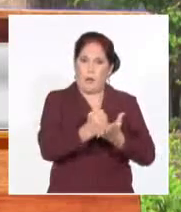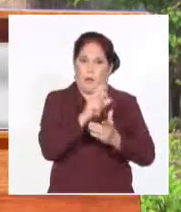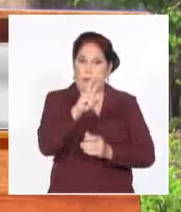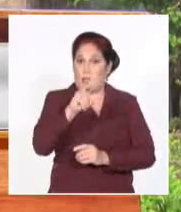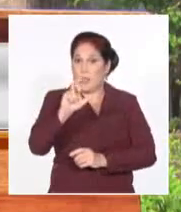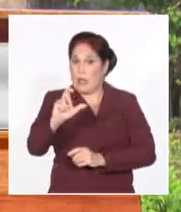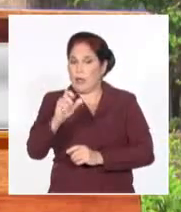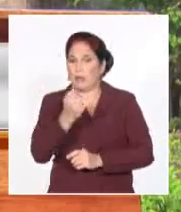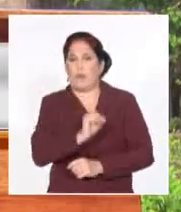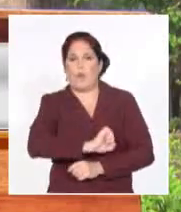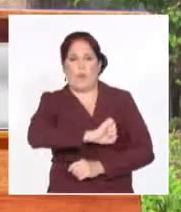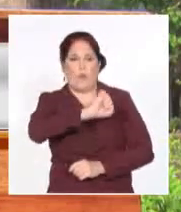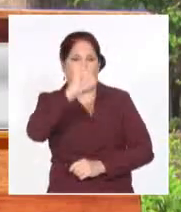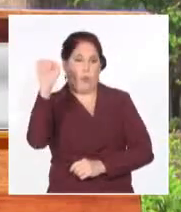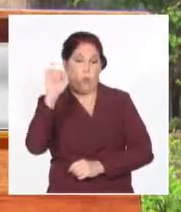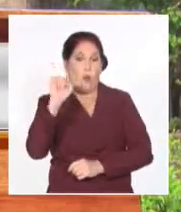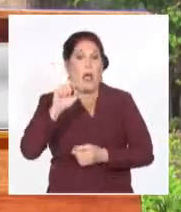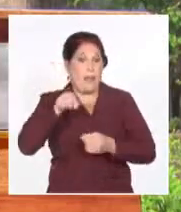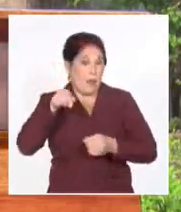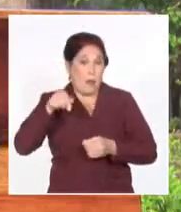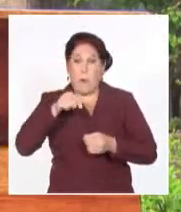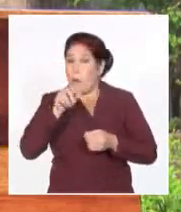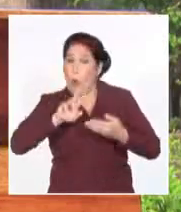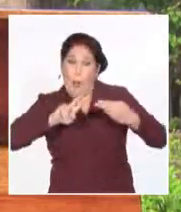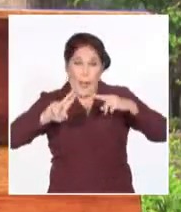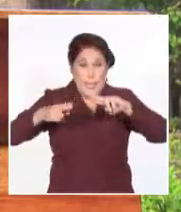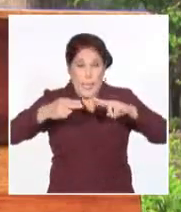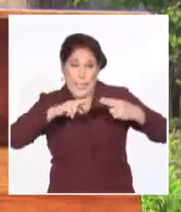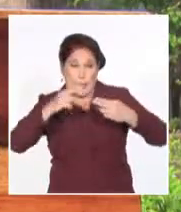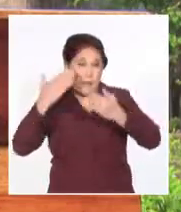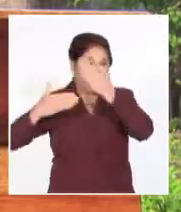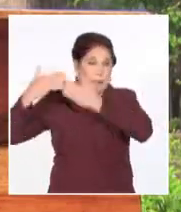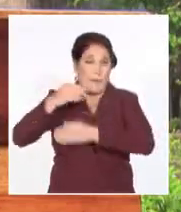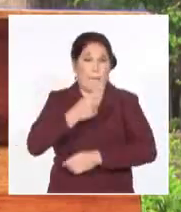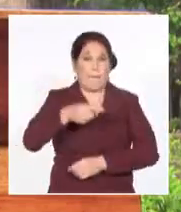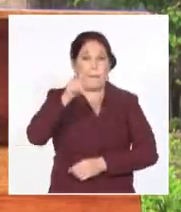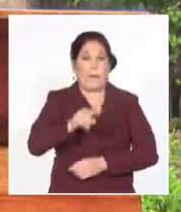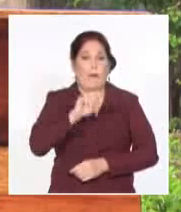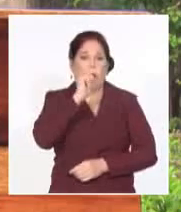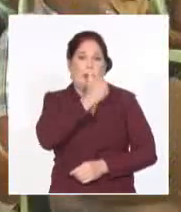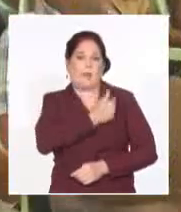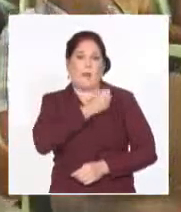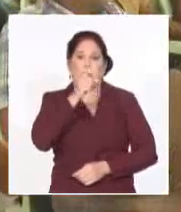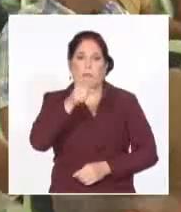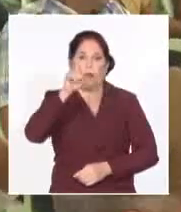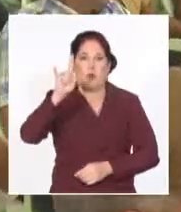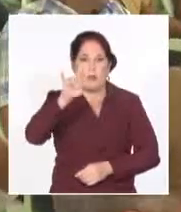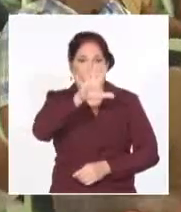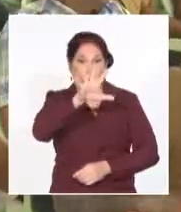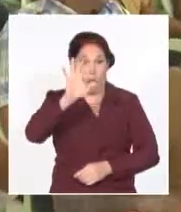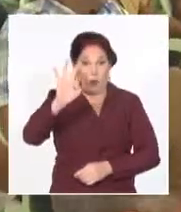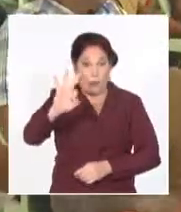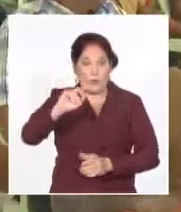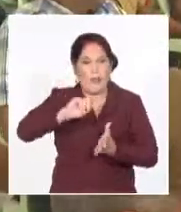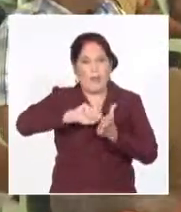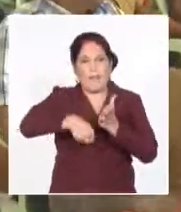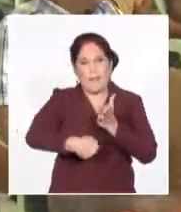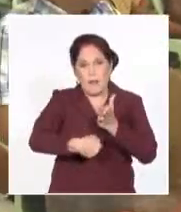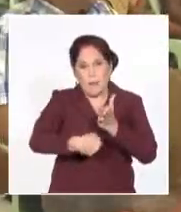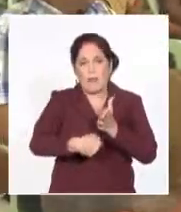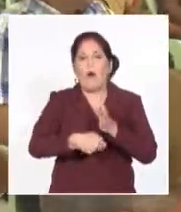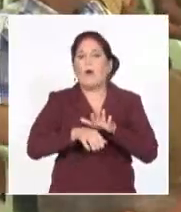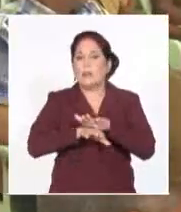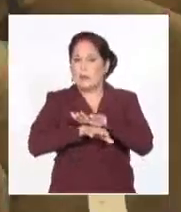Bajo los efectos de un fuerte bombardeo enemigo, el 1 de diciembre de 1958 se firmó el Pacto del